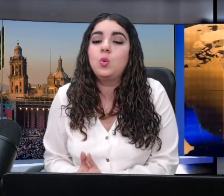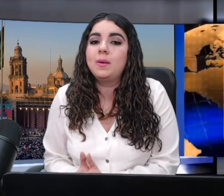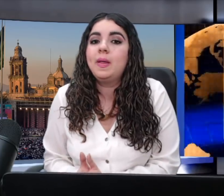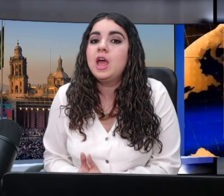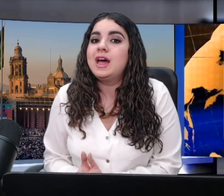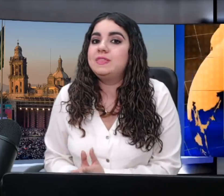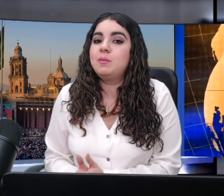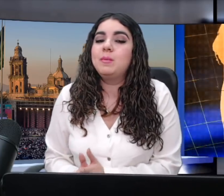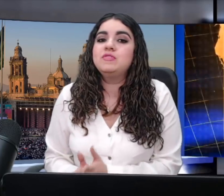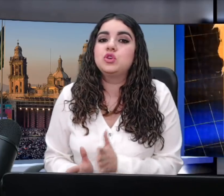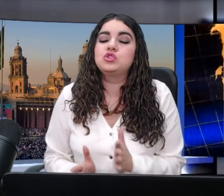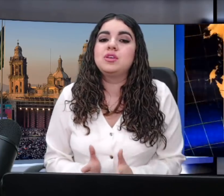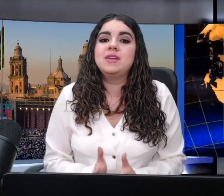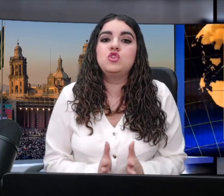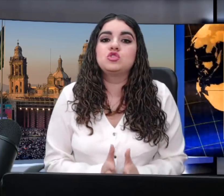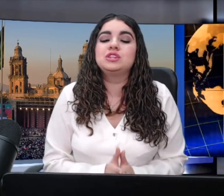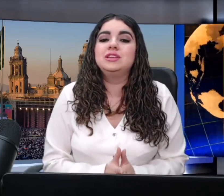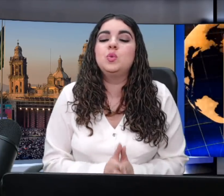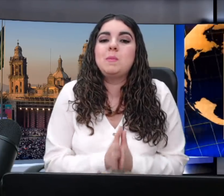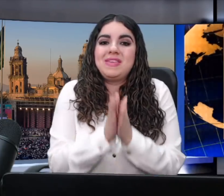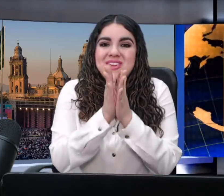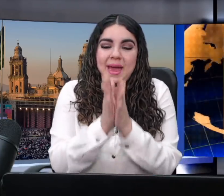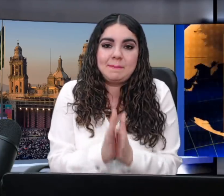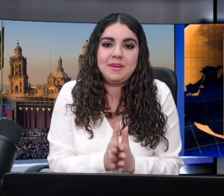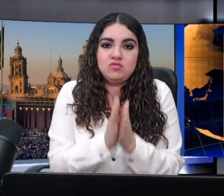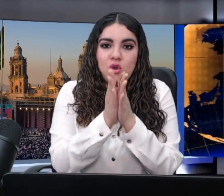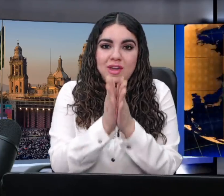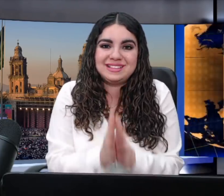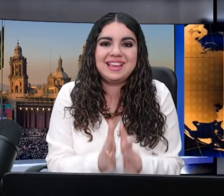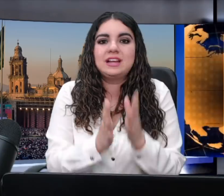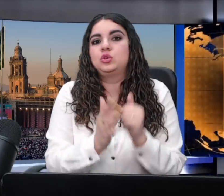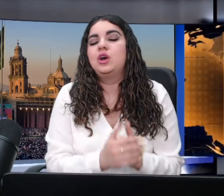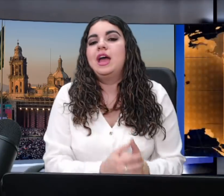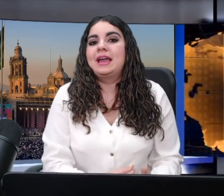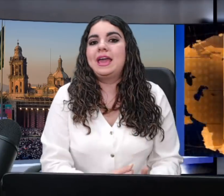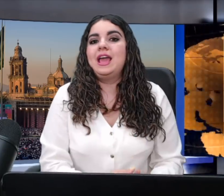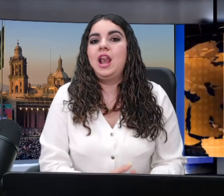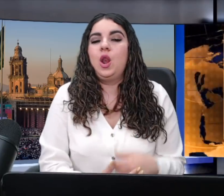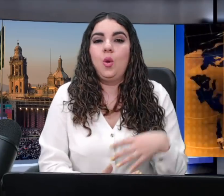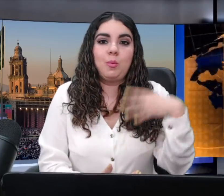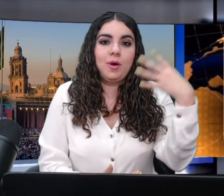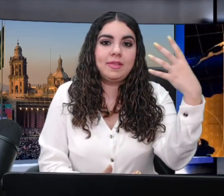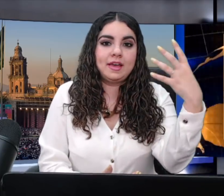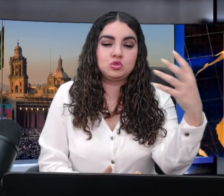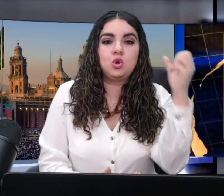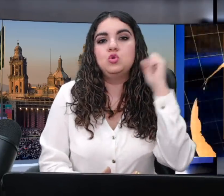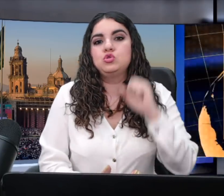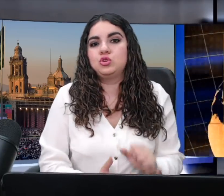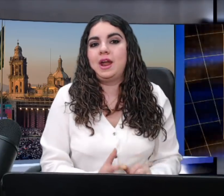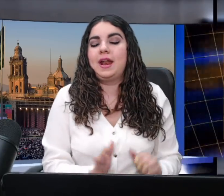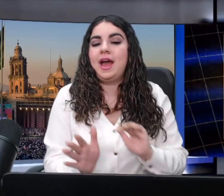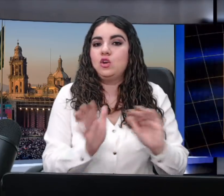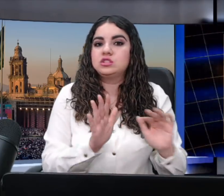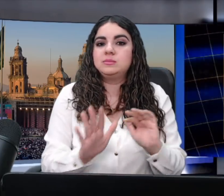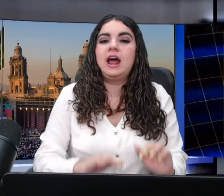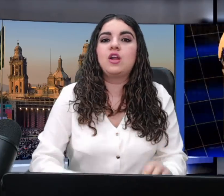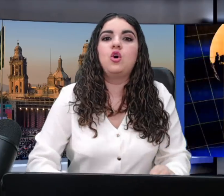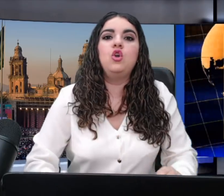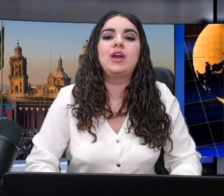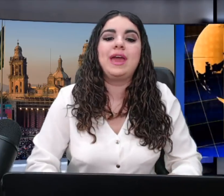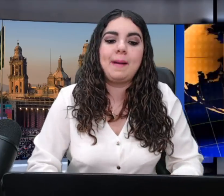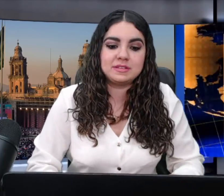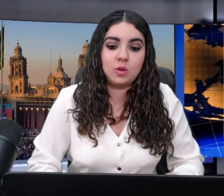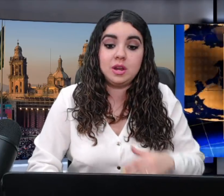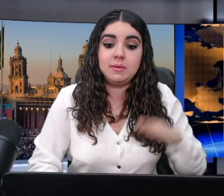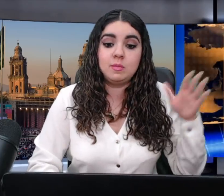enfermedad nueva, de momento todavía no se tiene un medicamento exacto que lo pueda solucionar. Algo similar